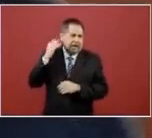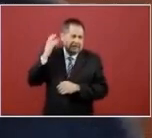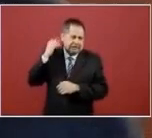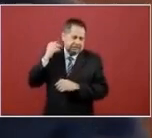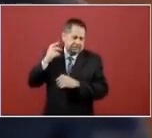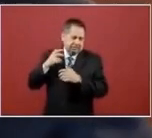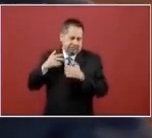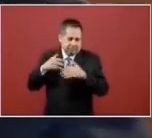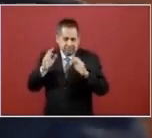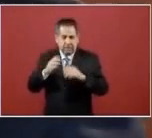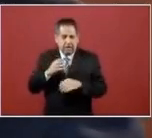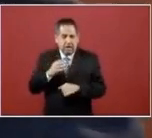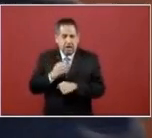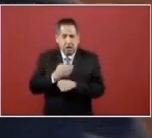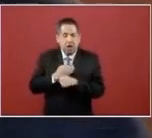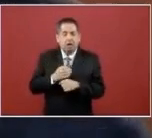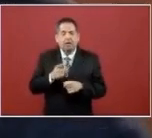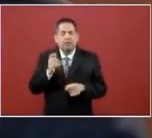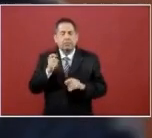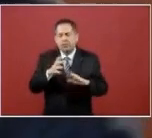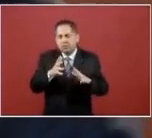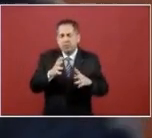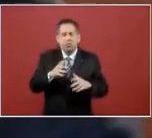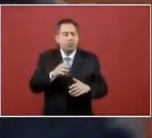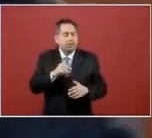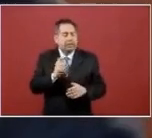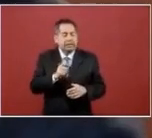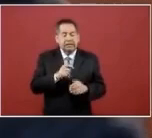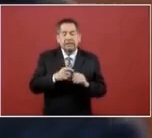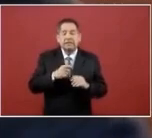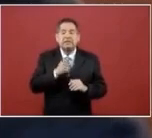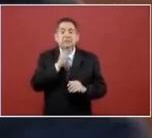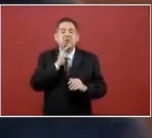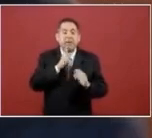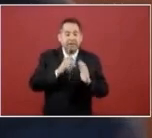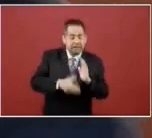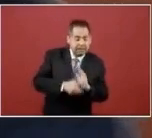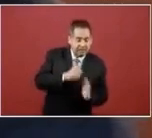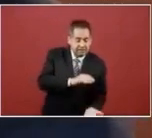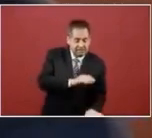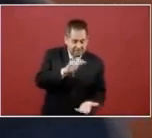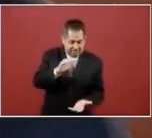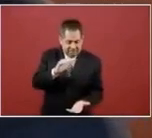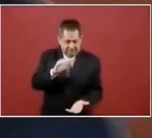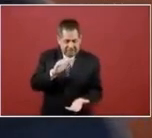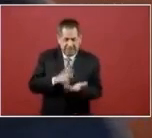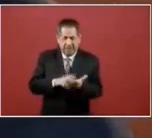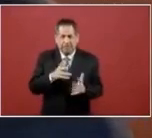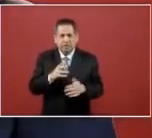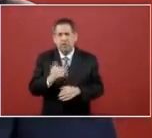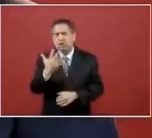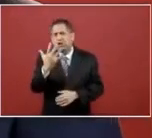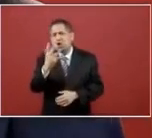antes y cuánto cuesta sacarlo ahora, en promedio $5,